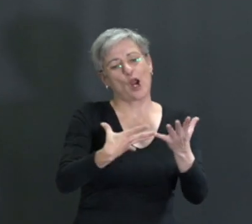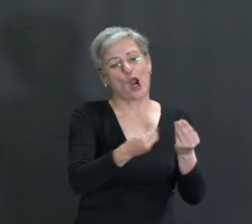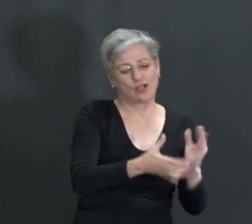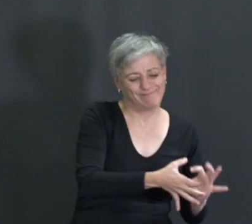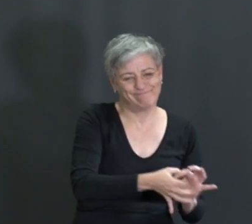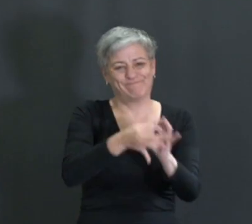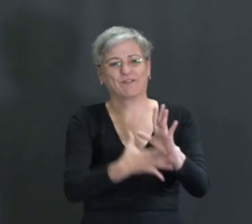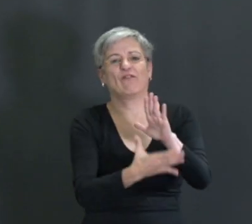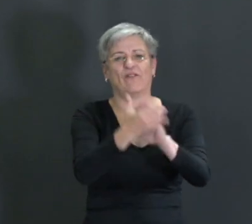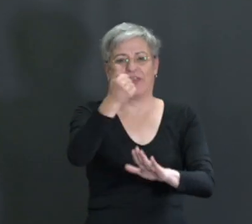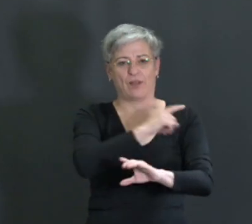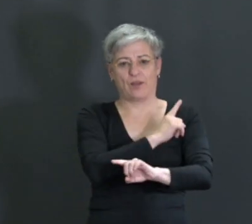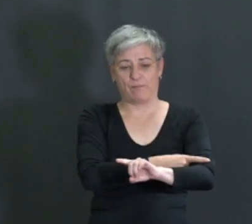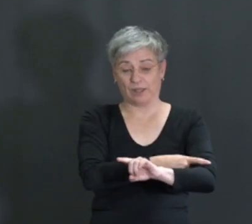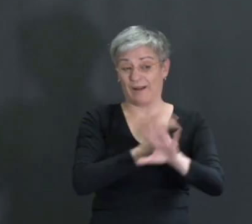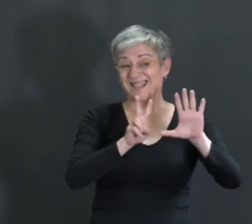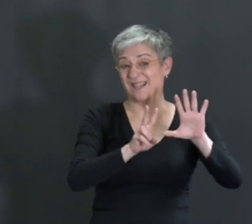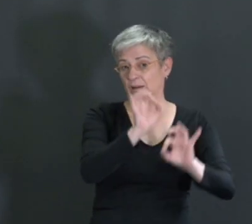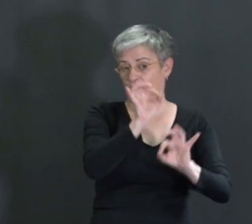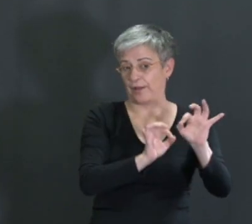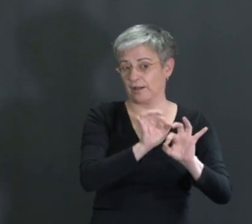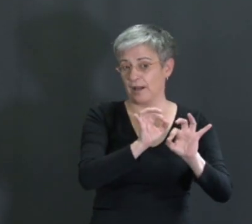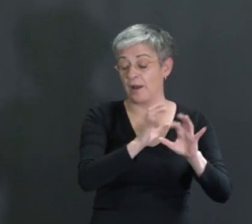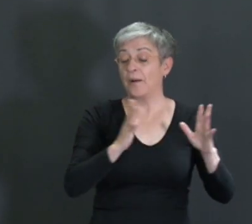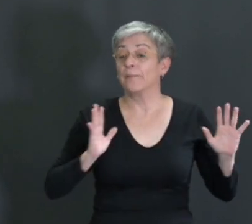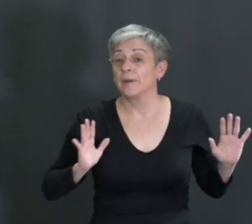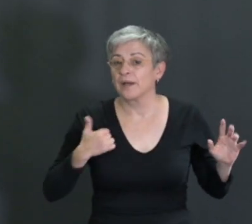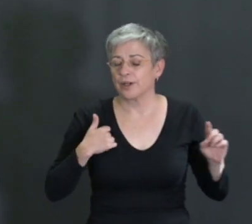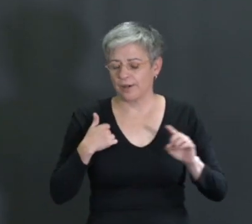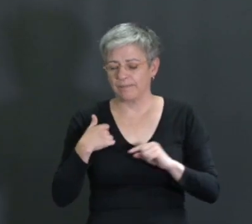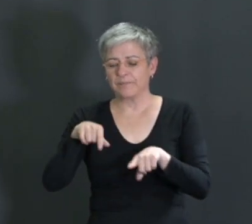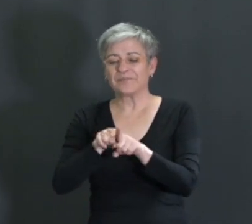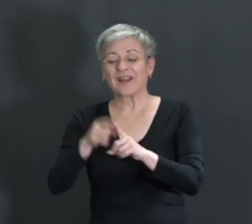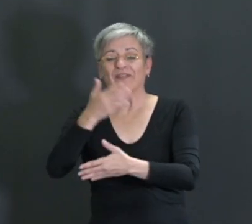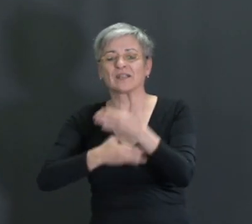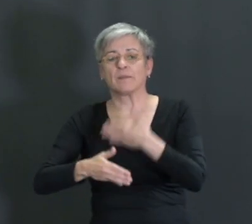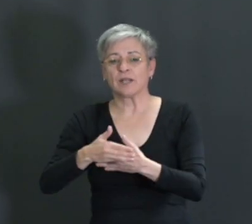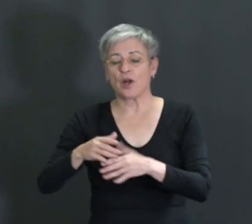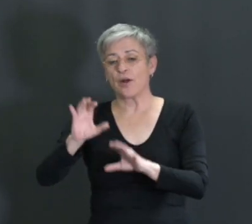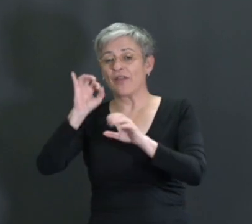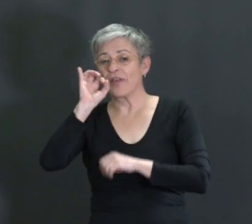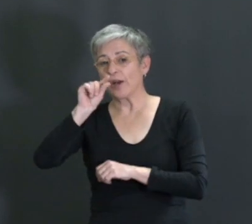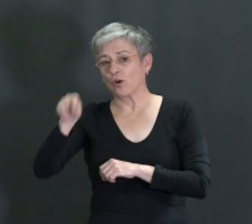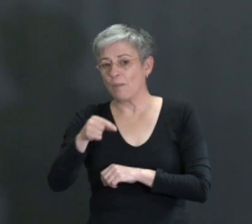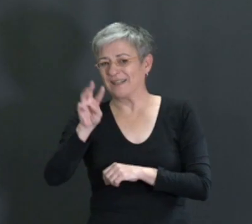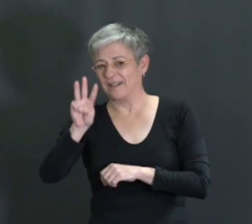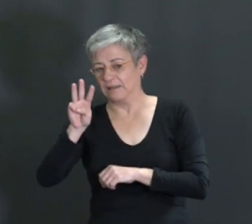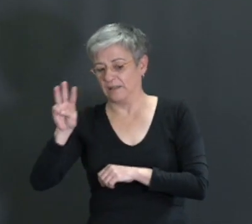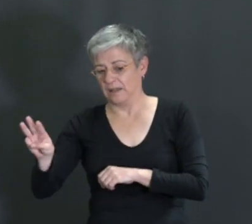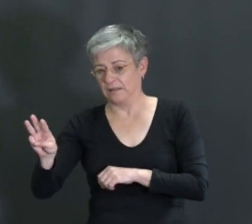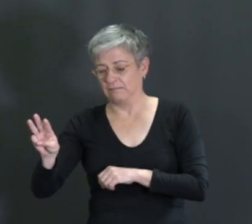deportiva, 7%. Y sin embargo, en discapacidad el 0,33%, 7%,